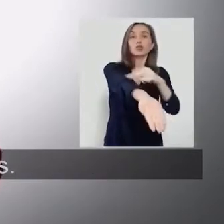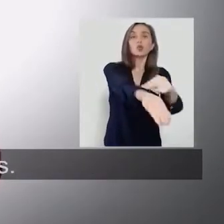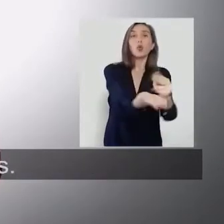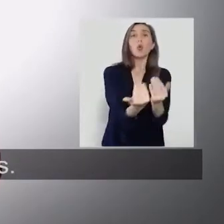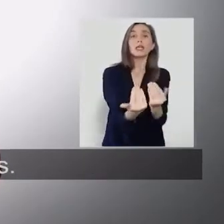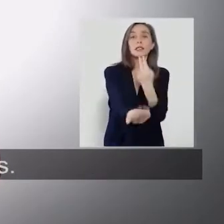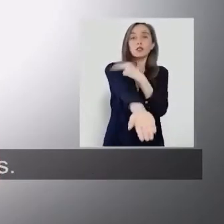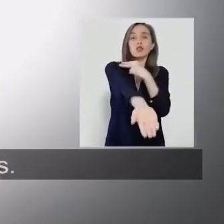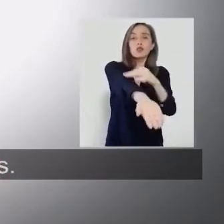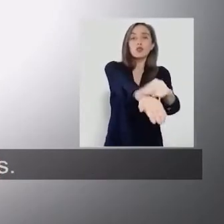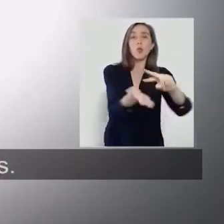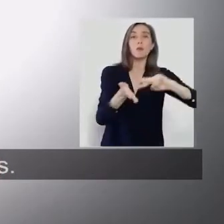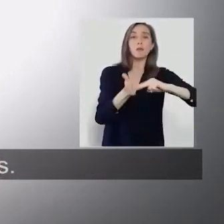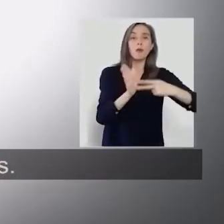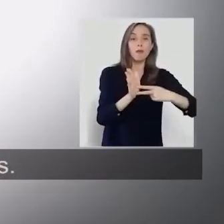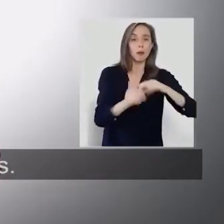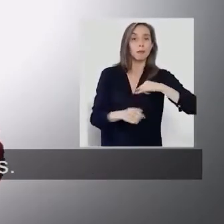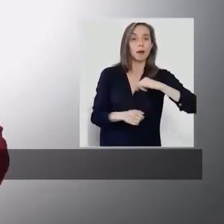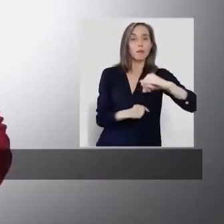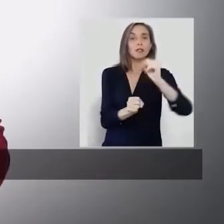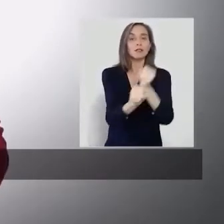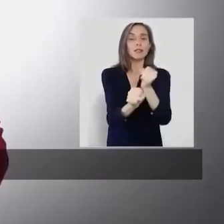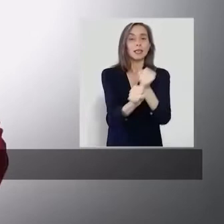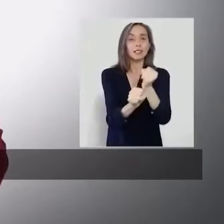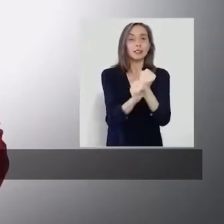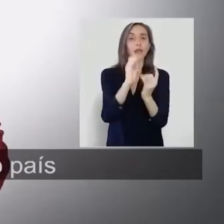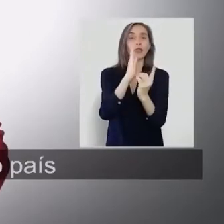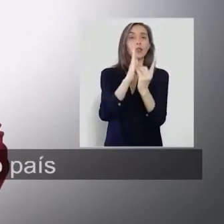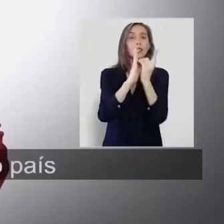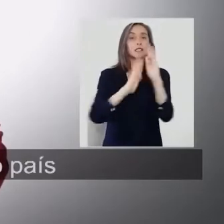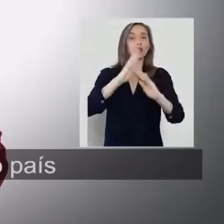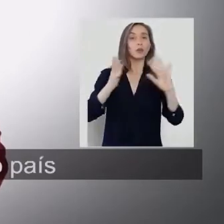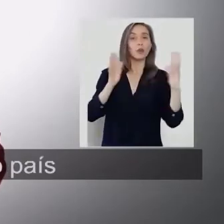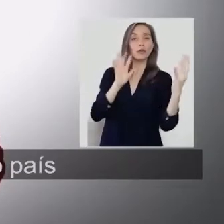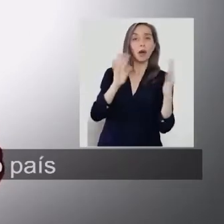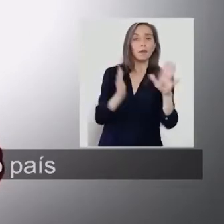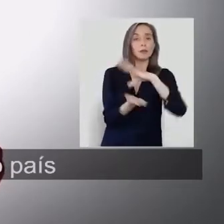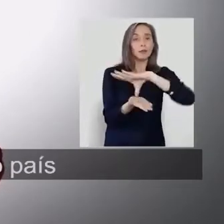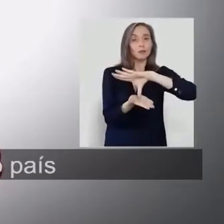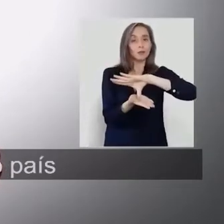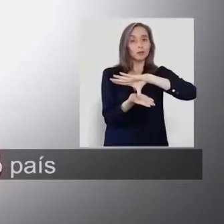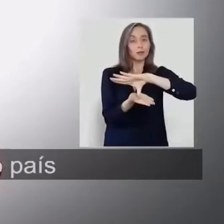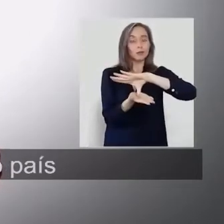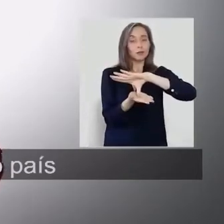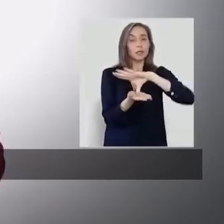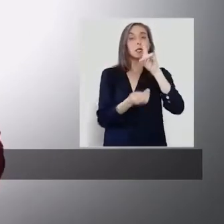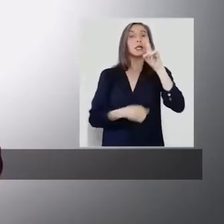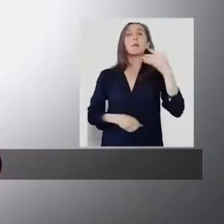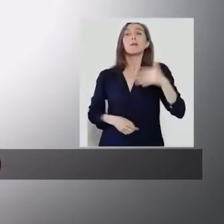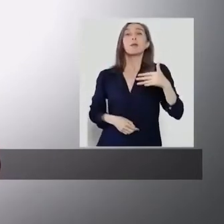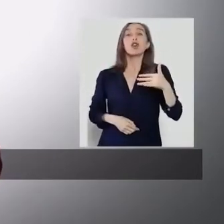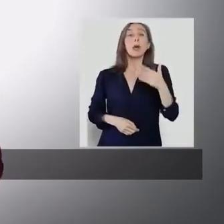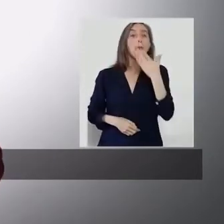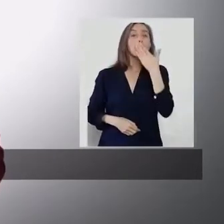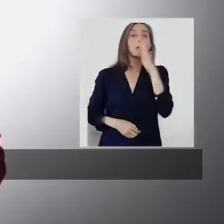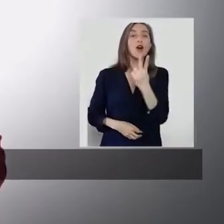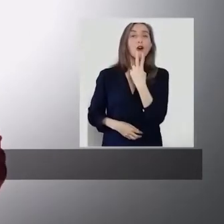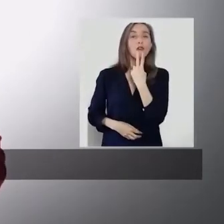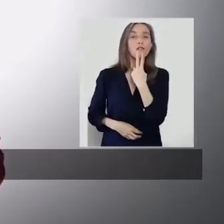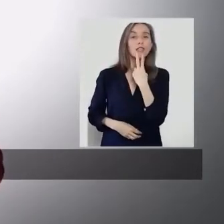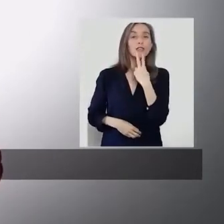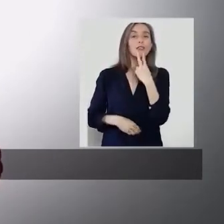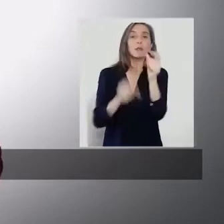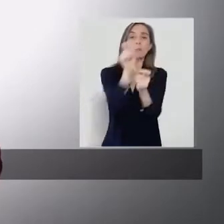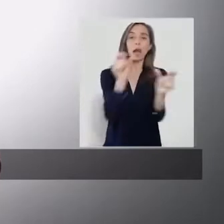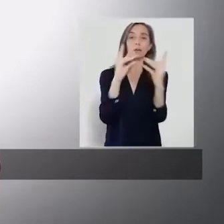región según sus necesidades y problemas. Seguiré trabajando por el desarrollo sustentable de nuestro país y la priorización de un